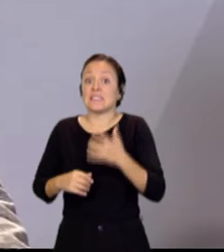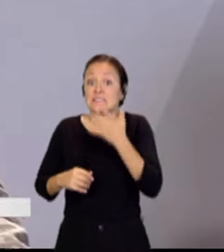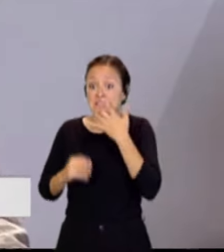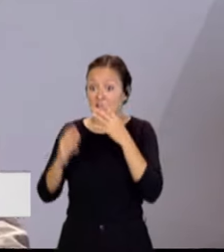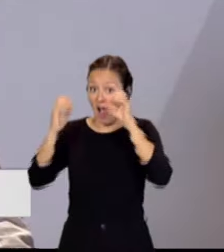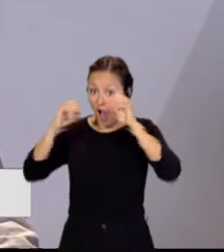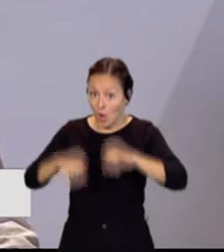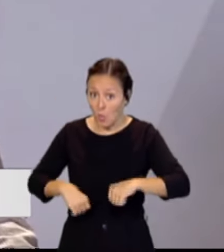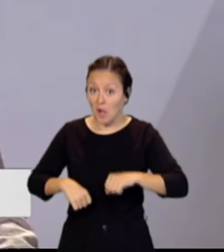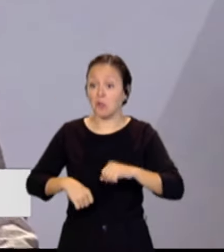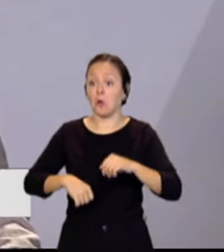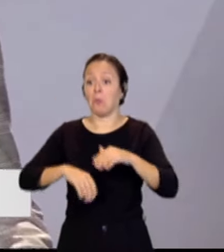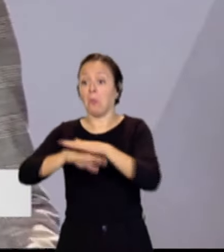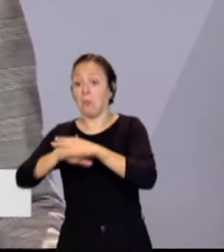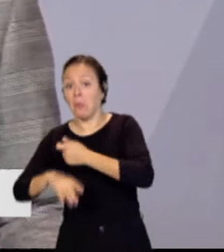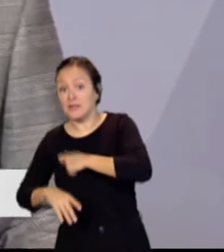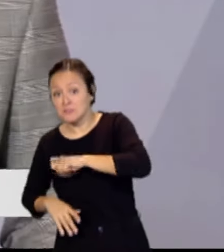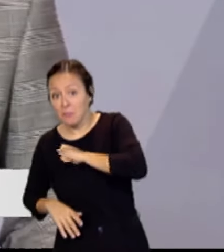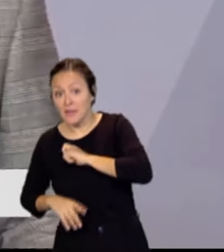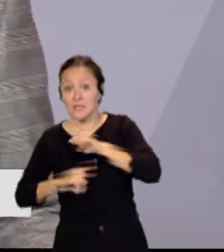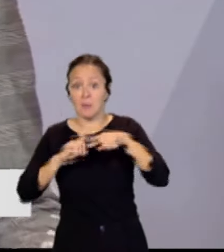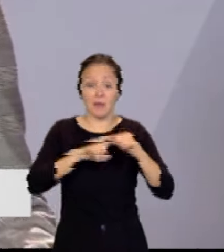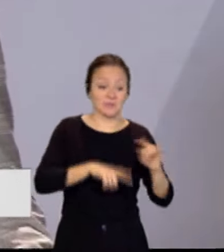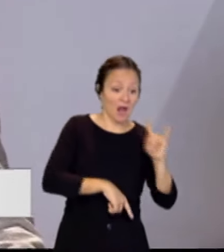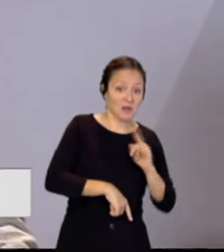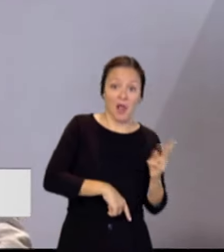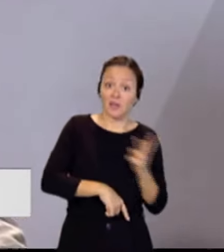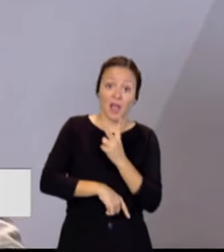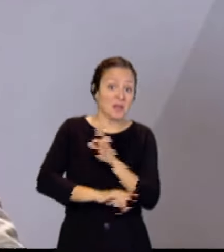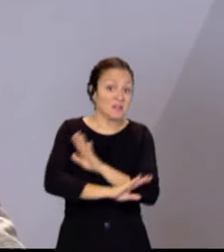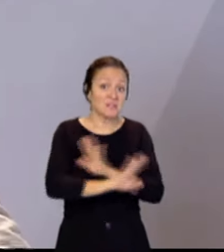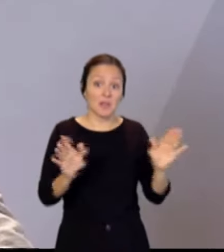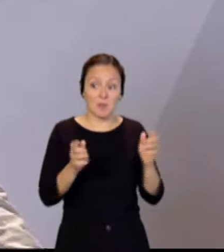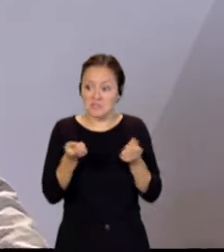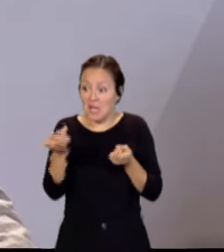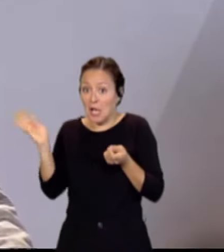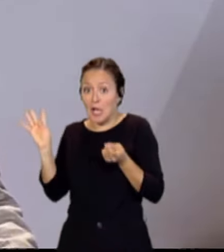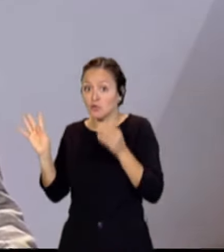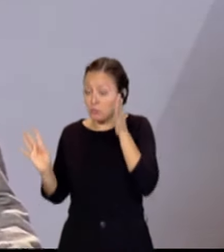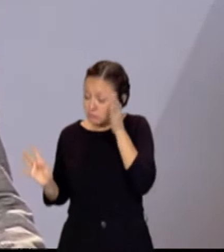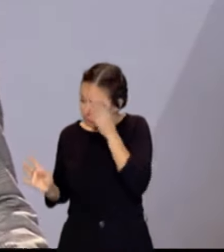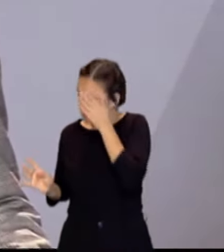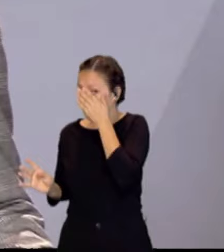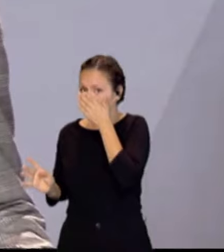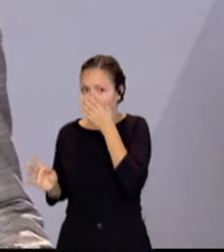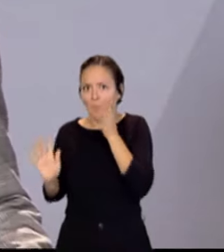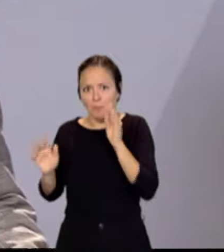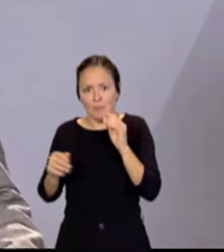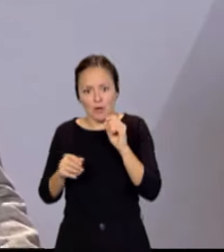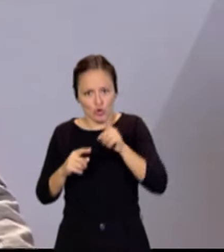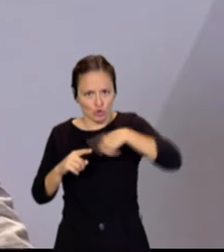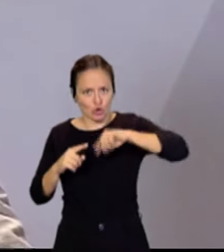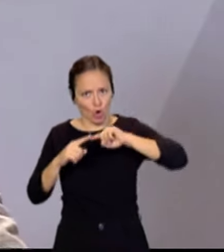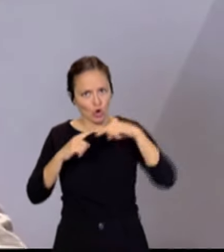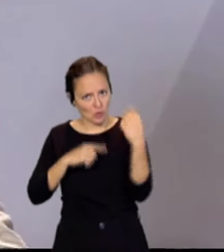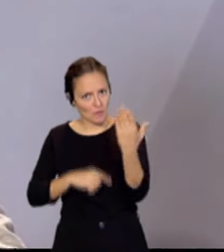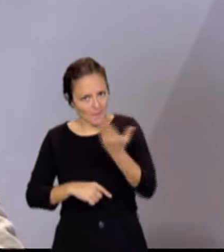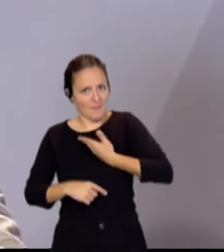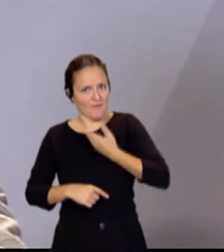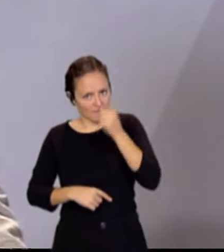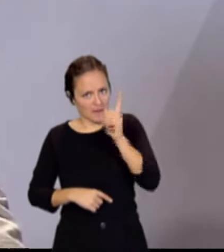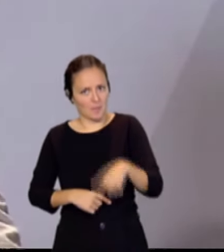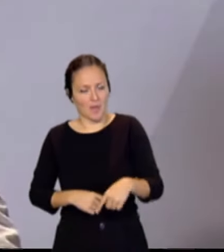única y exclusivamente de manera unilateral con una comunidad Autónoma sin tener en cuenta el resto cuando las consecuencias sí que las pagamos el